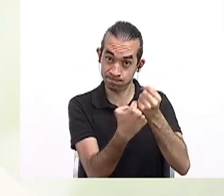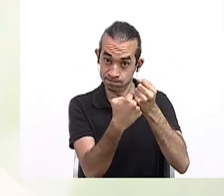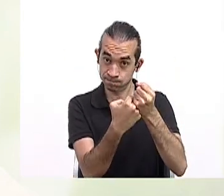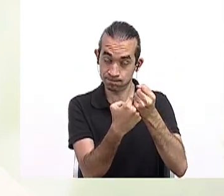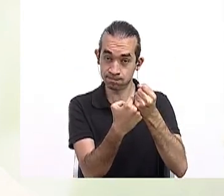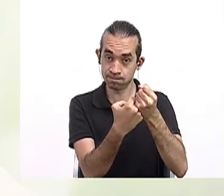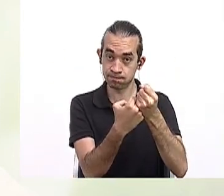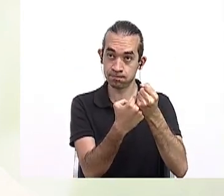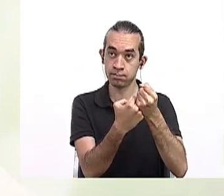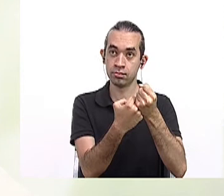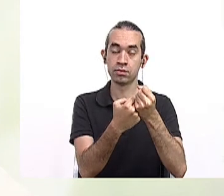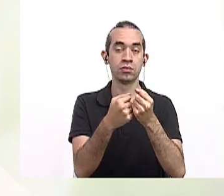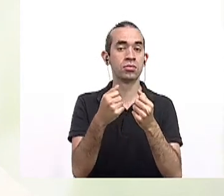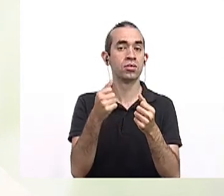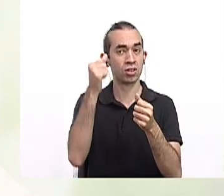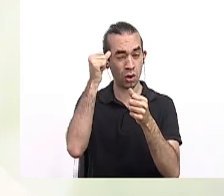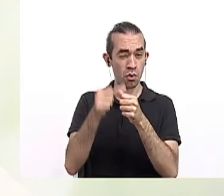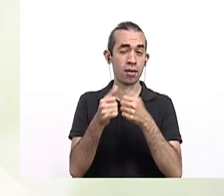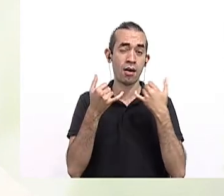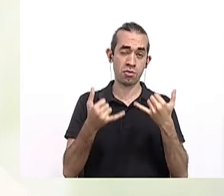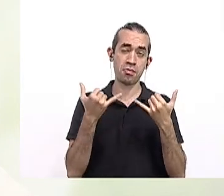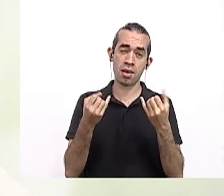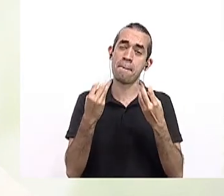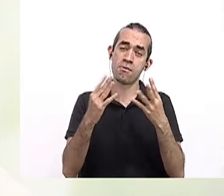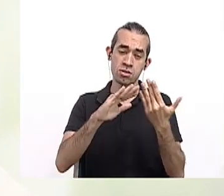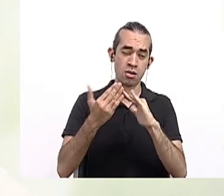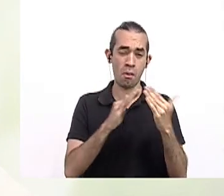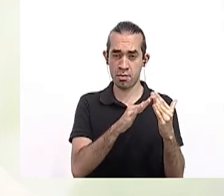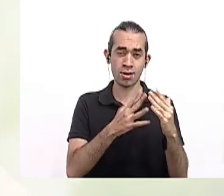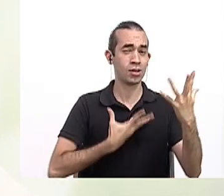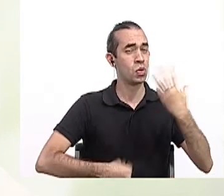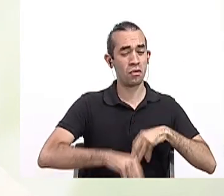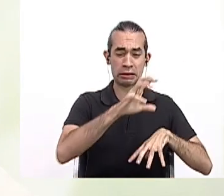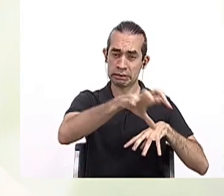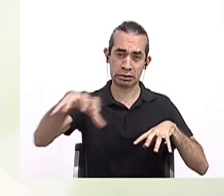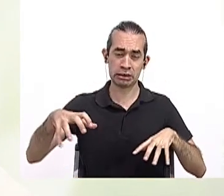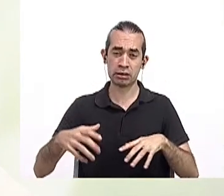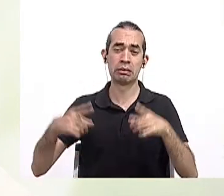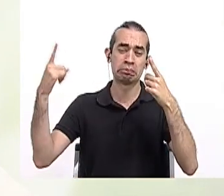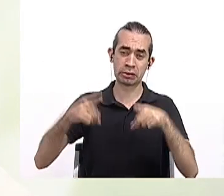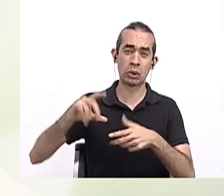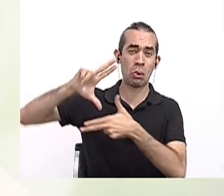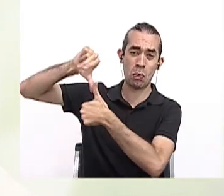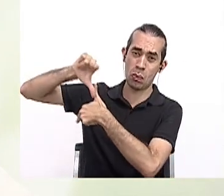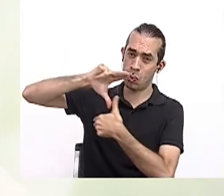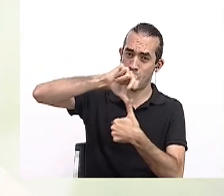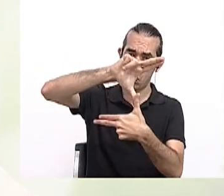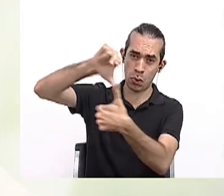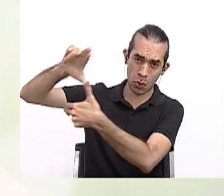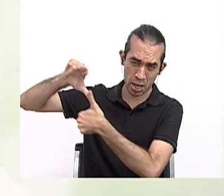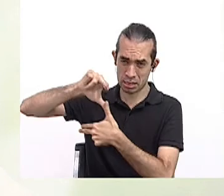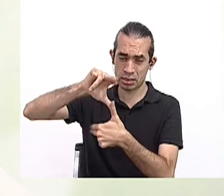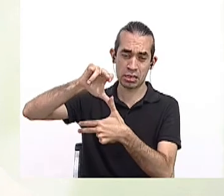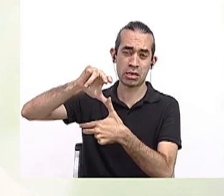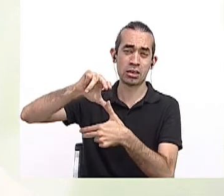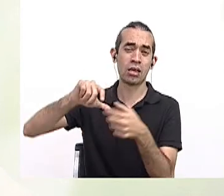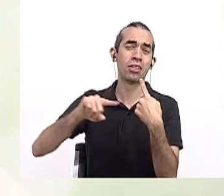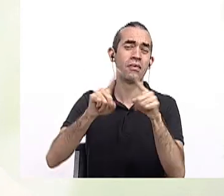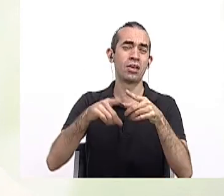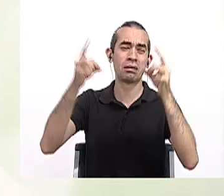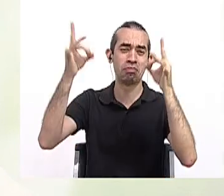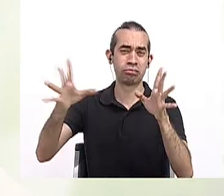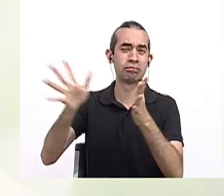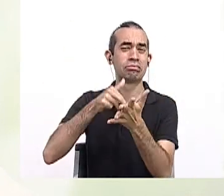recuerden que en este momento muchas comunidades están sufriendo los efectos de estos huracanes y diferentes desastres